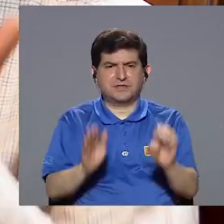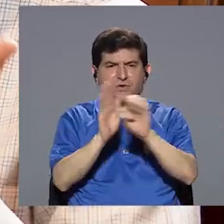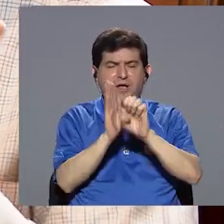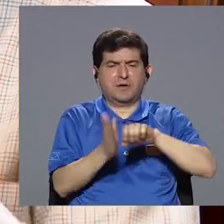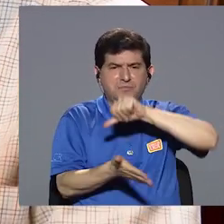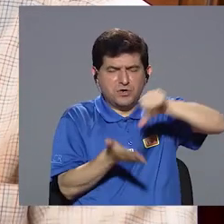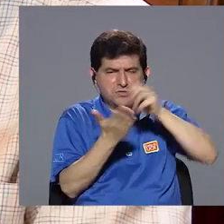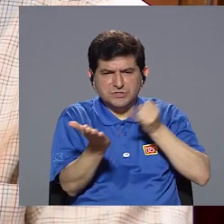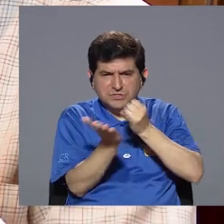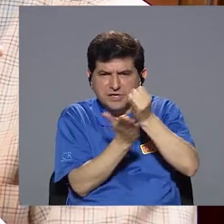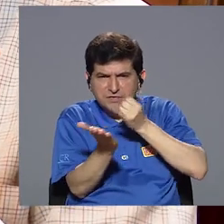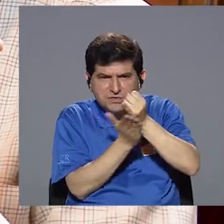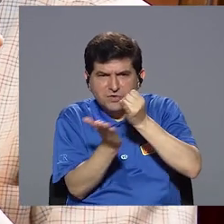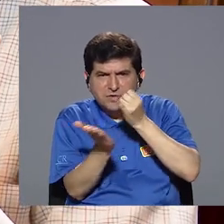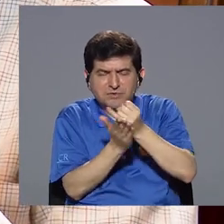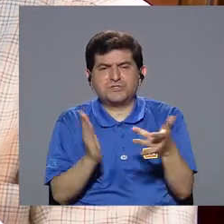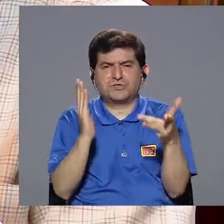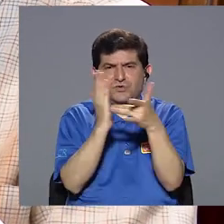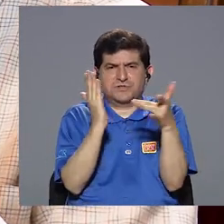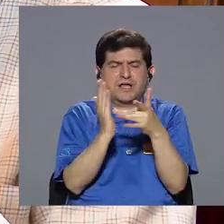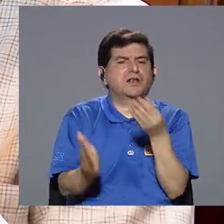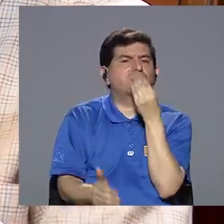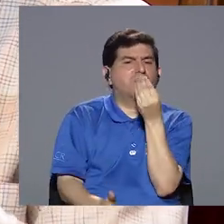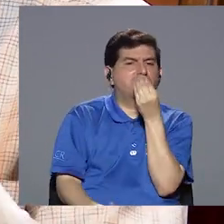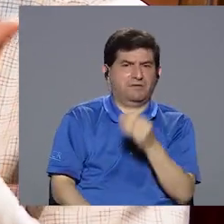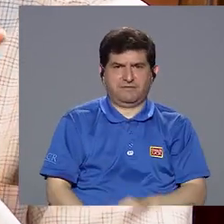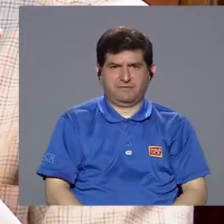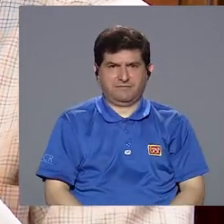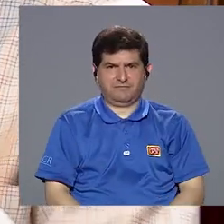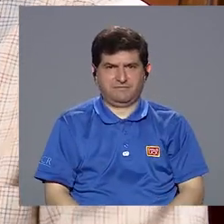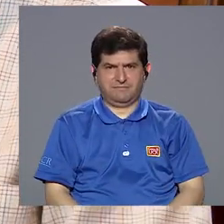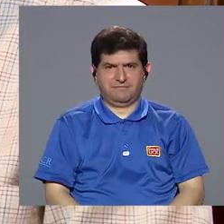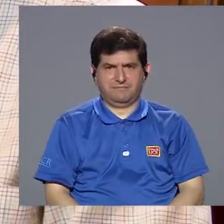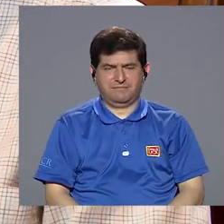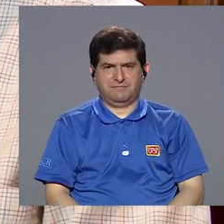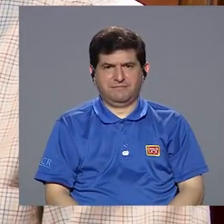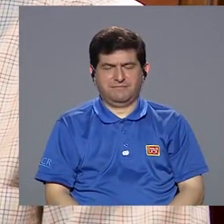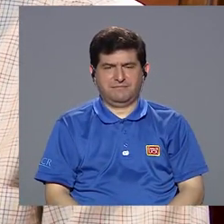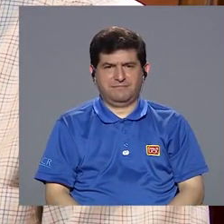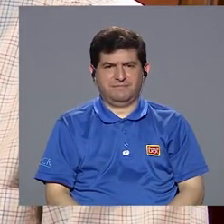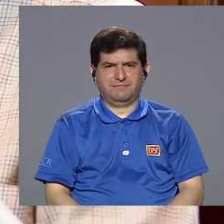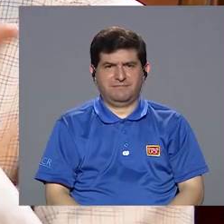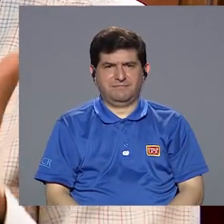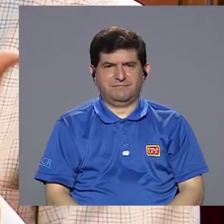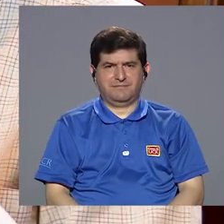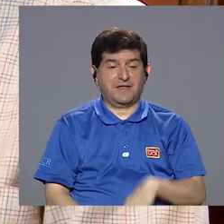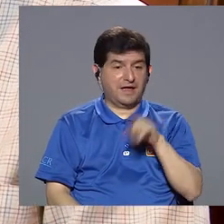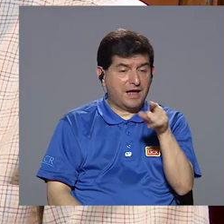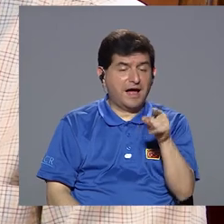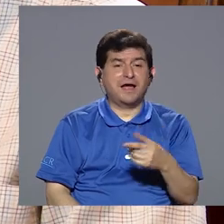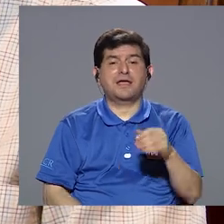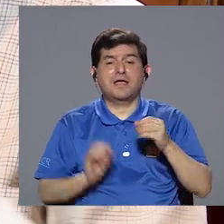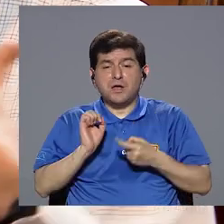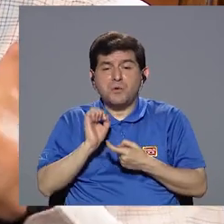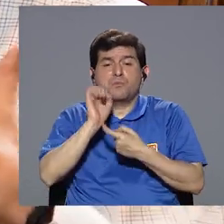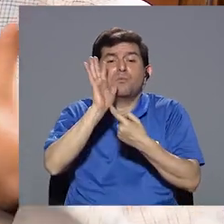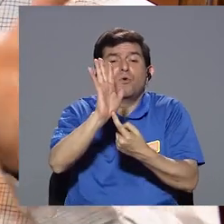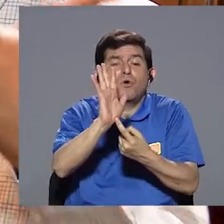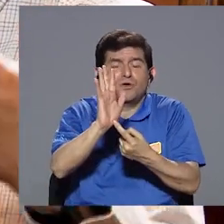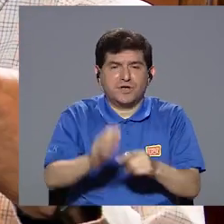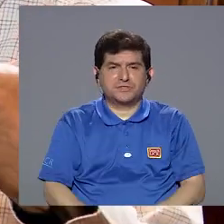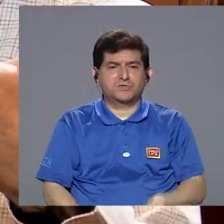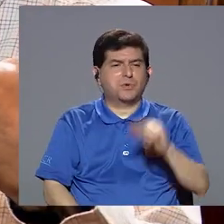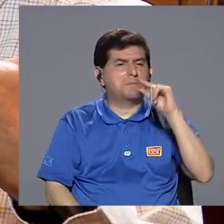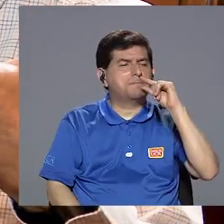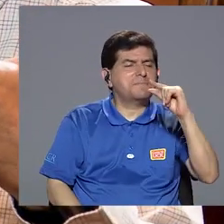por ejemplo como el centro investigación de tecnología de alimentos el cita que tiene una